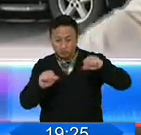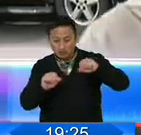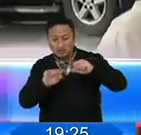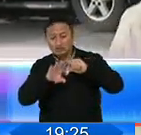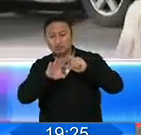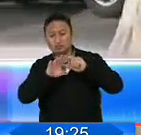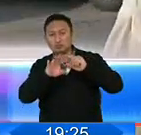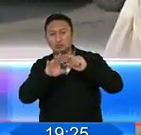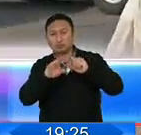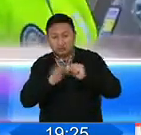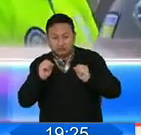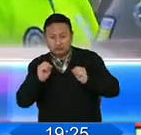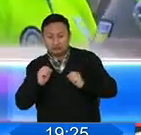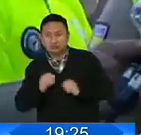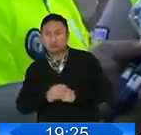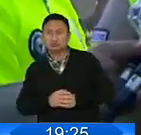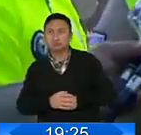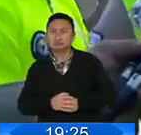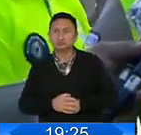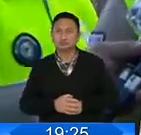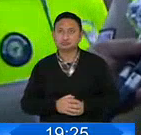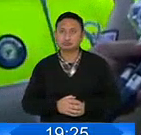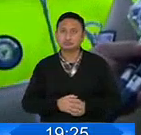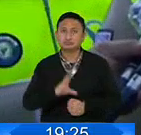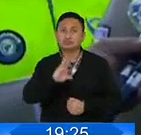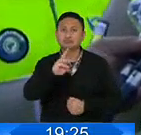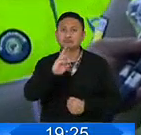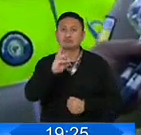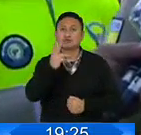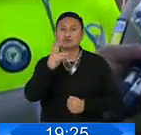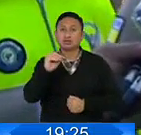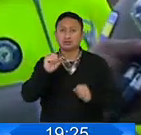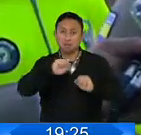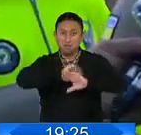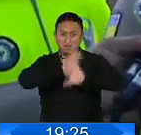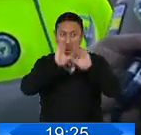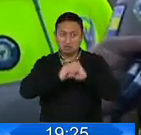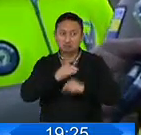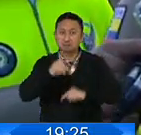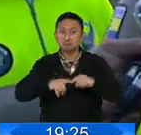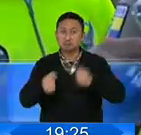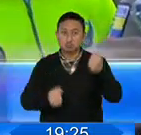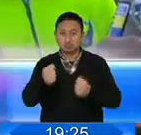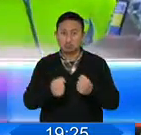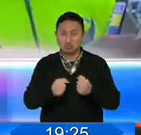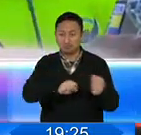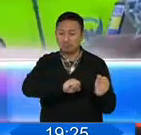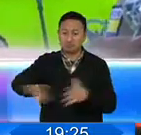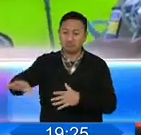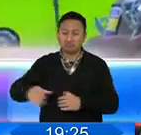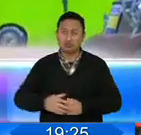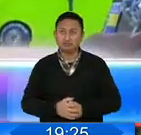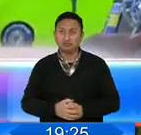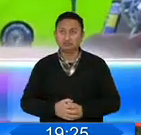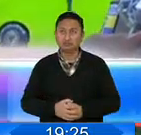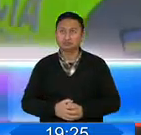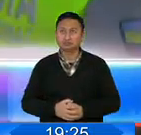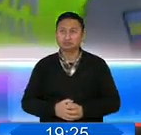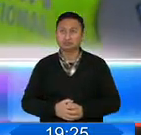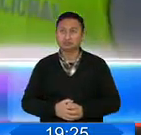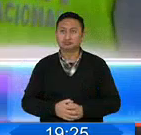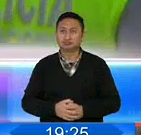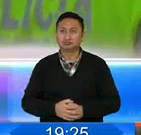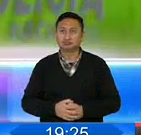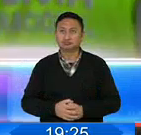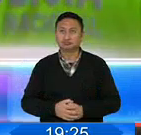me asusté. A partir de las 6 y 20 de la mañana hacia adelante pasó algún vehículo y le pasó botando estos dos bultos.